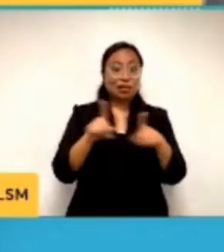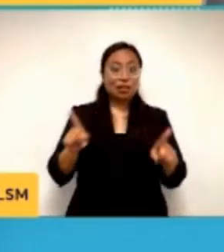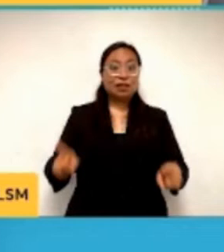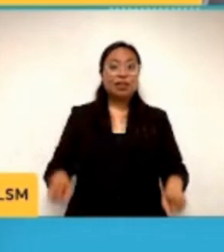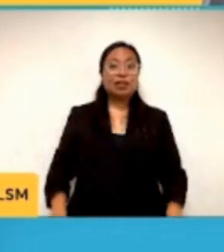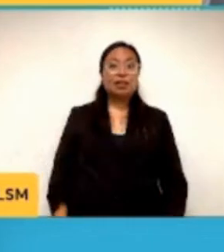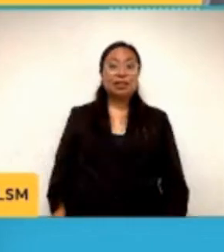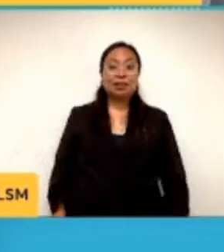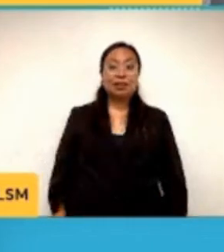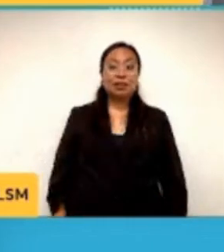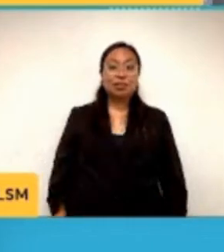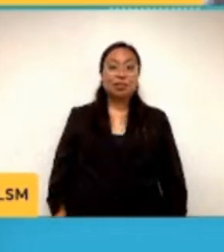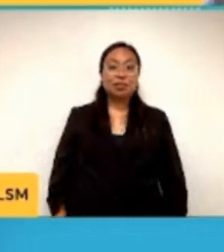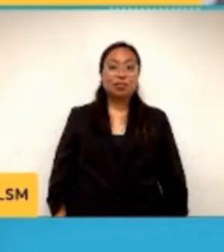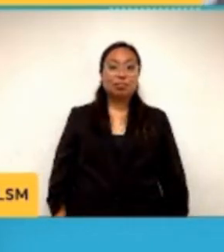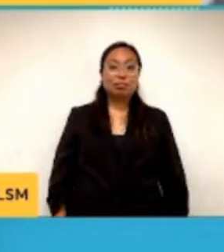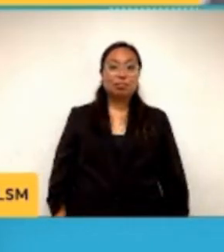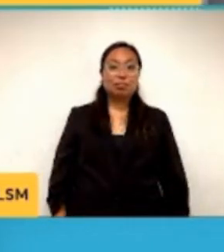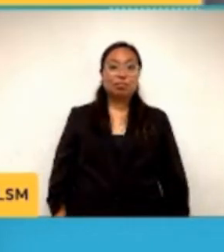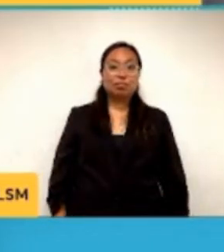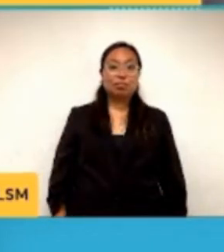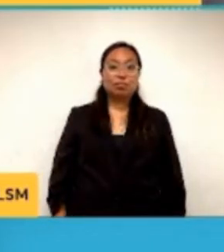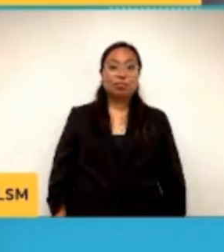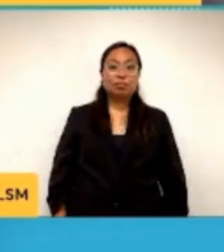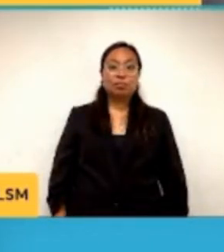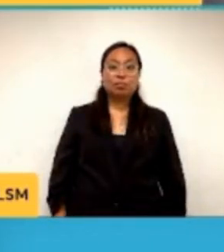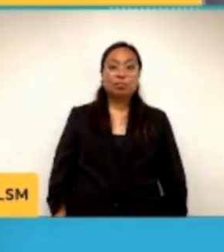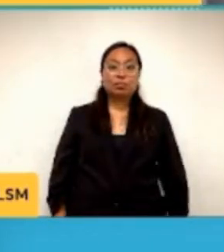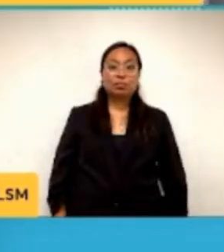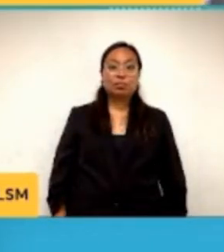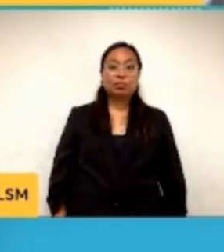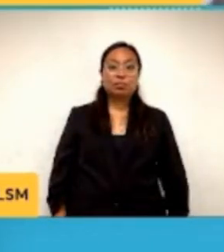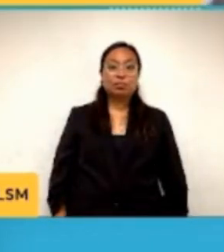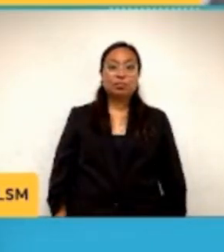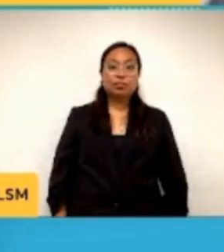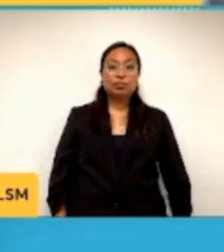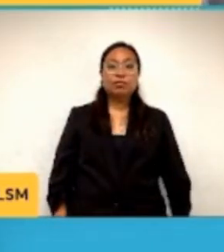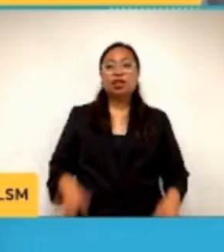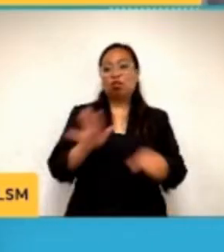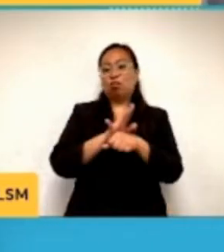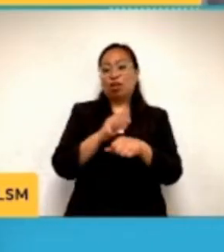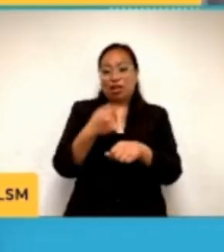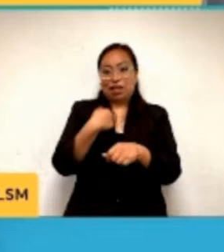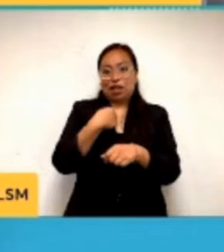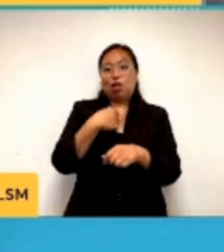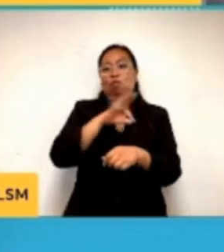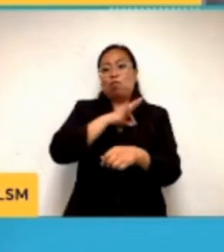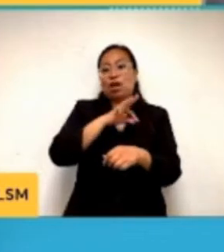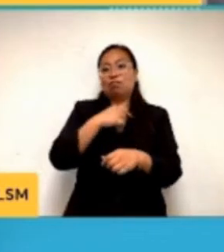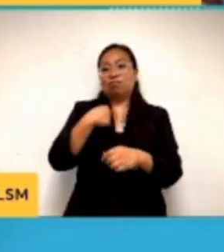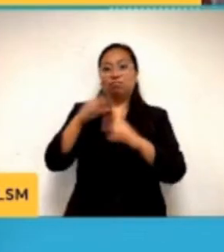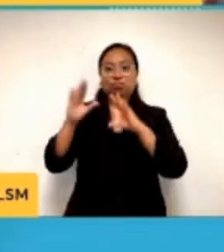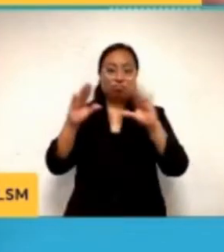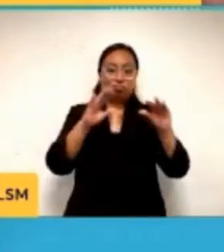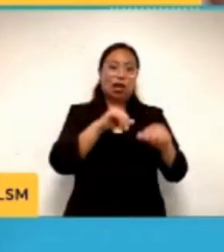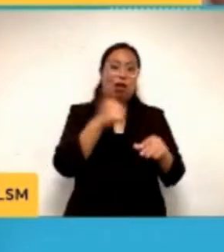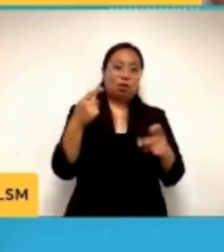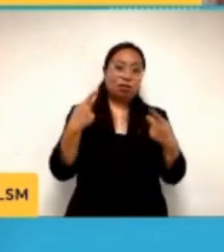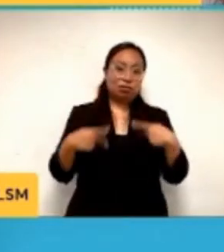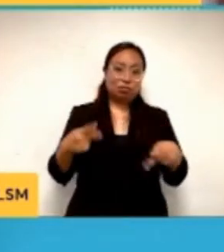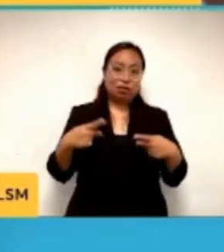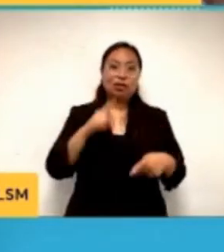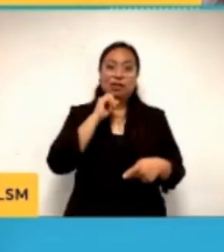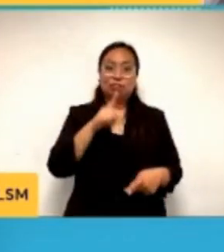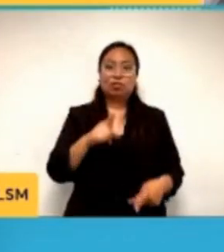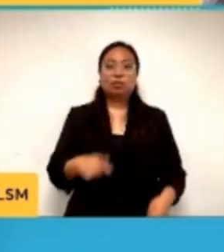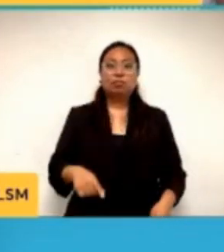que están haciendo diferencias como personas relevantes para nuestro entorno. Y aquí quiero invitarte